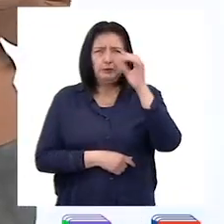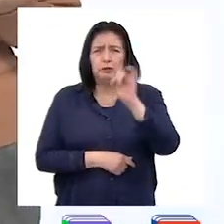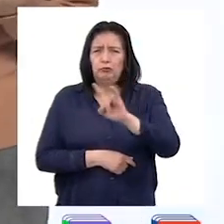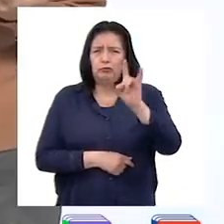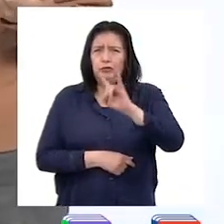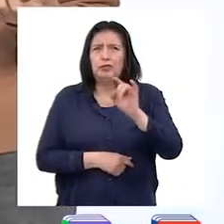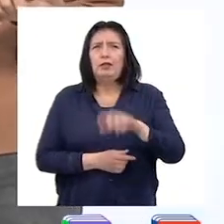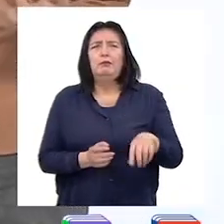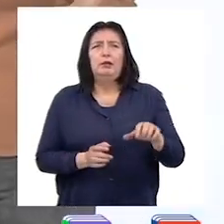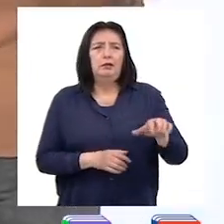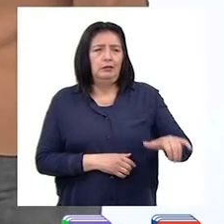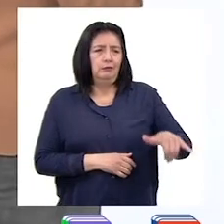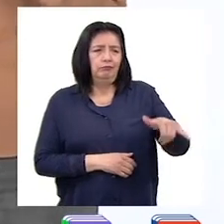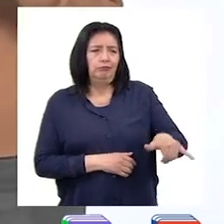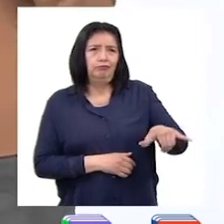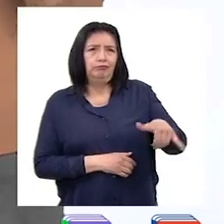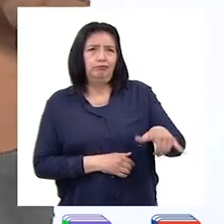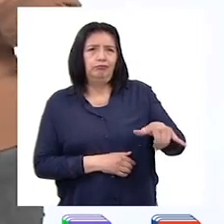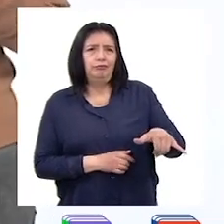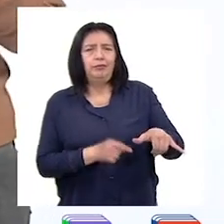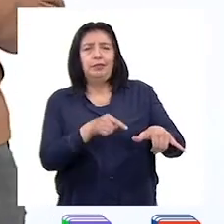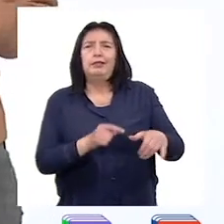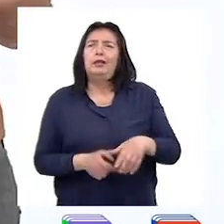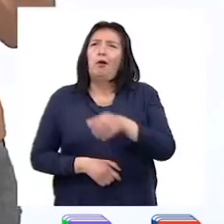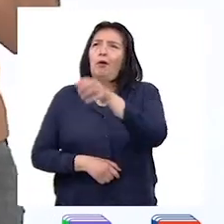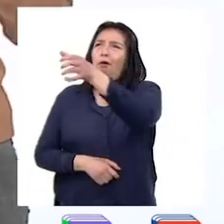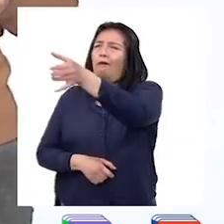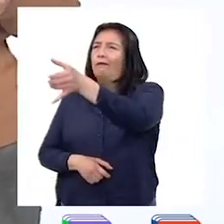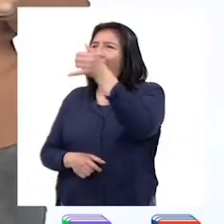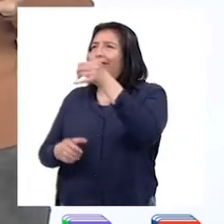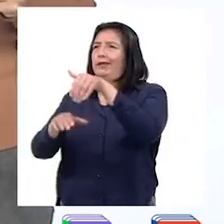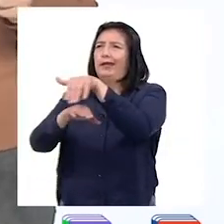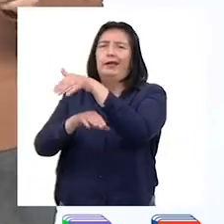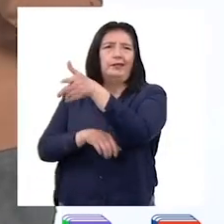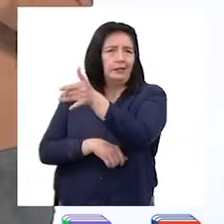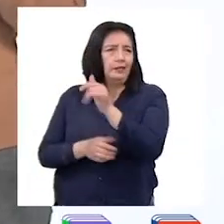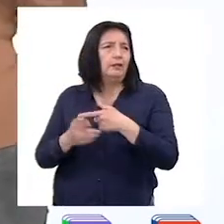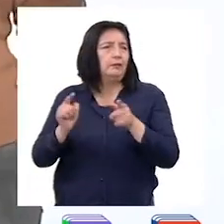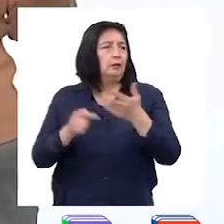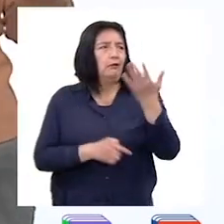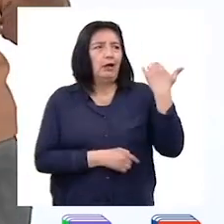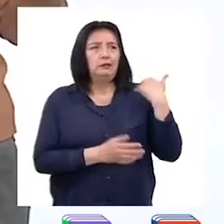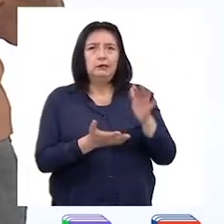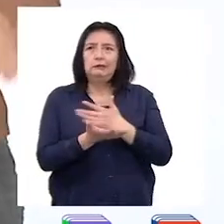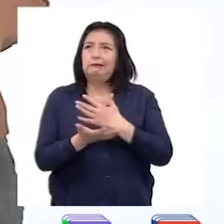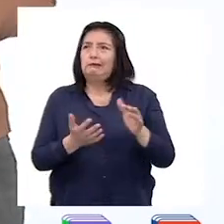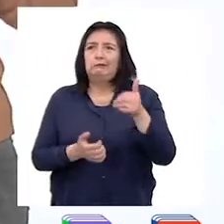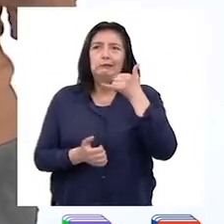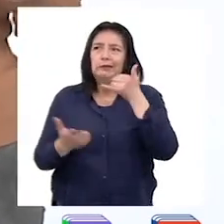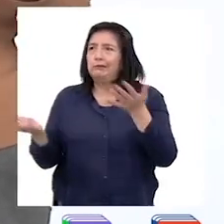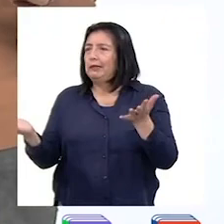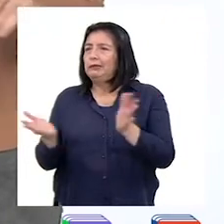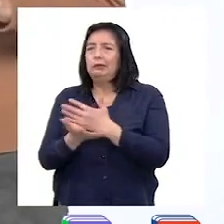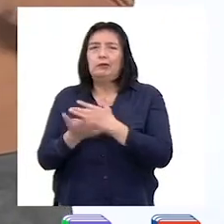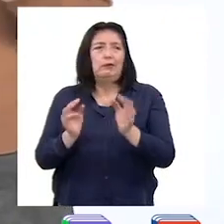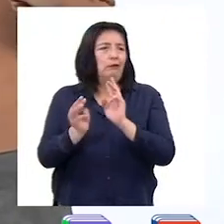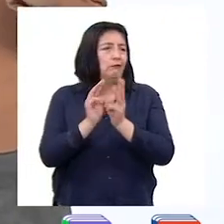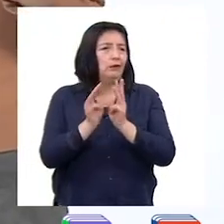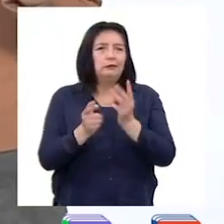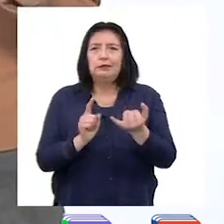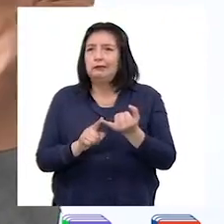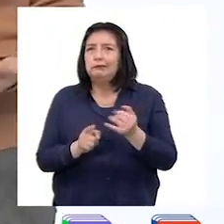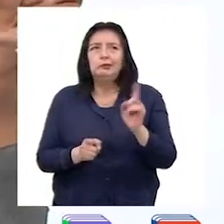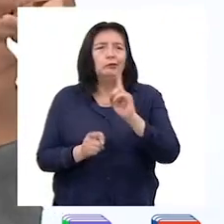los teléfonos fijos en las casas y los teléfonos públicos, pero antes de ellos, si no había llamadas, ni WhatsApp,